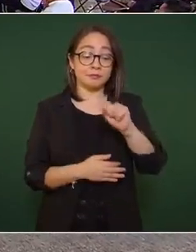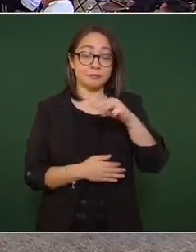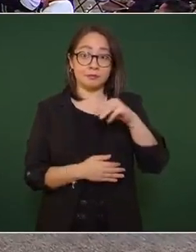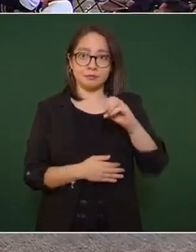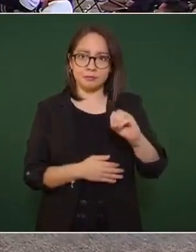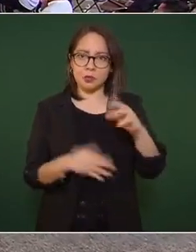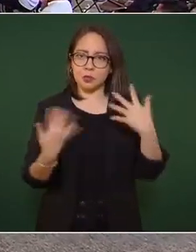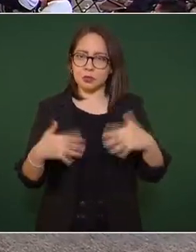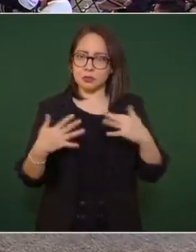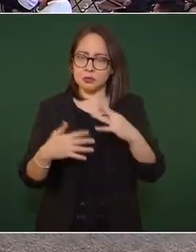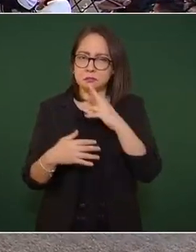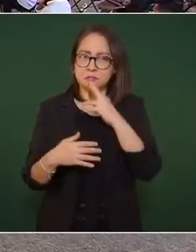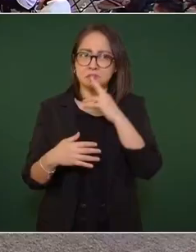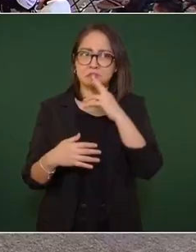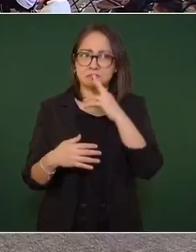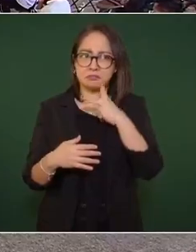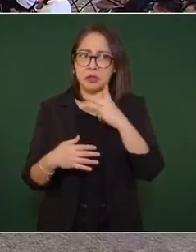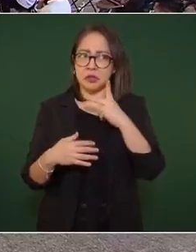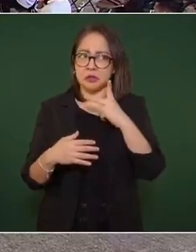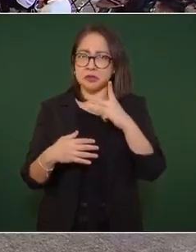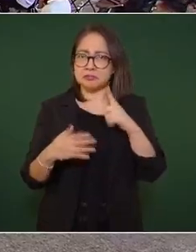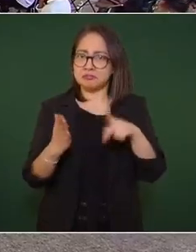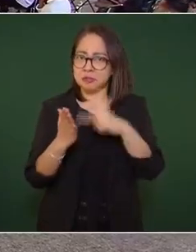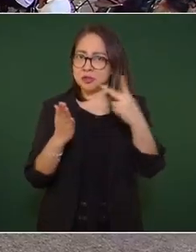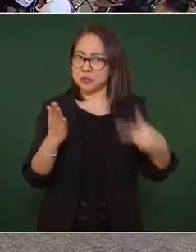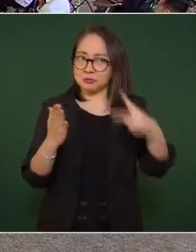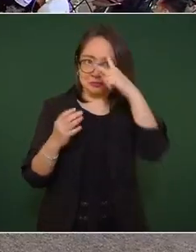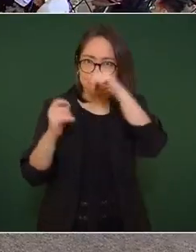No quiero 8 columnas mañana,